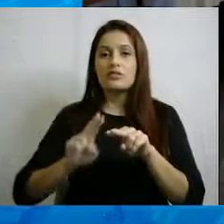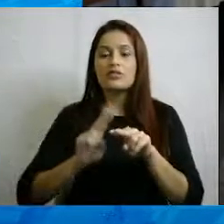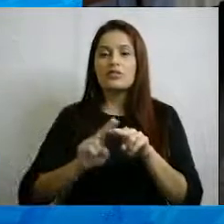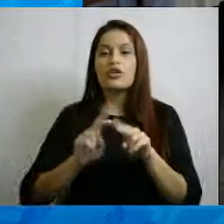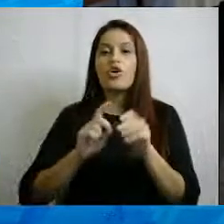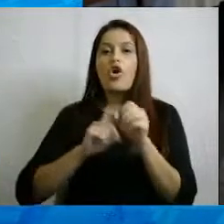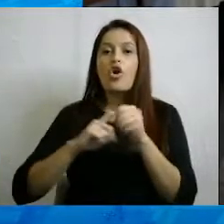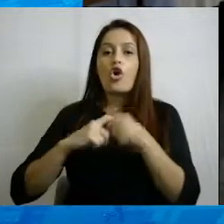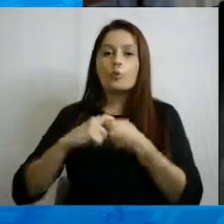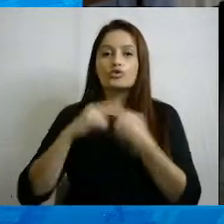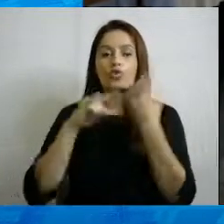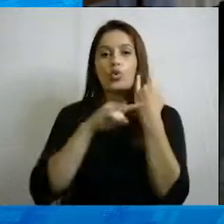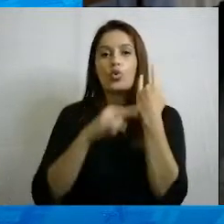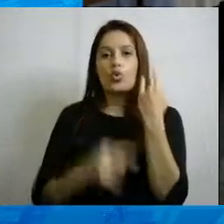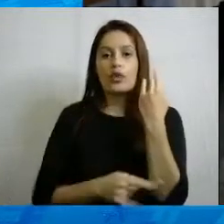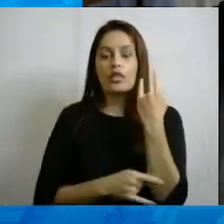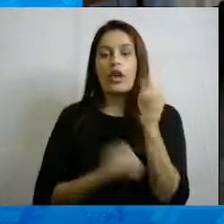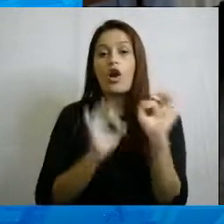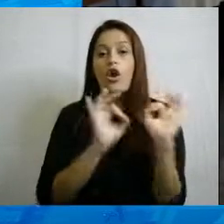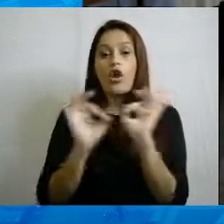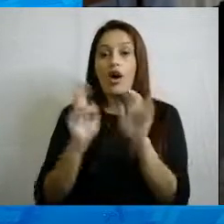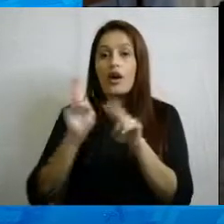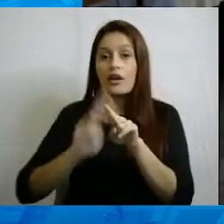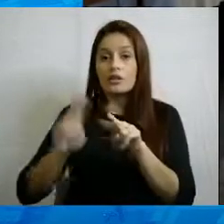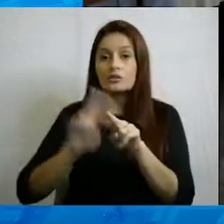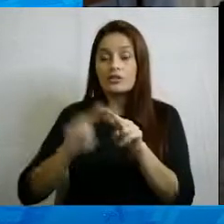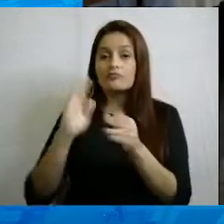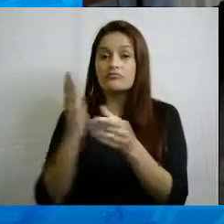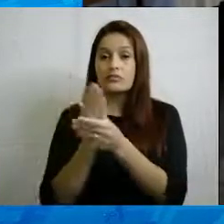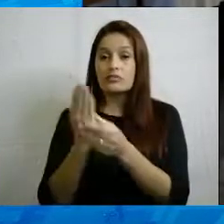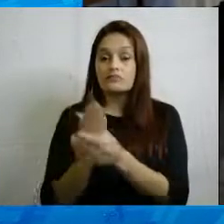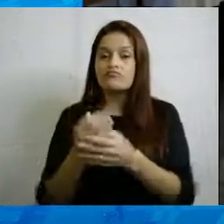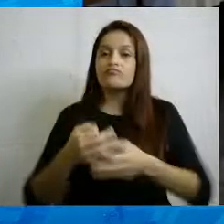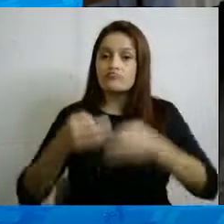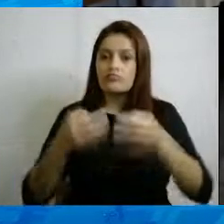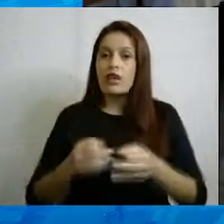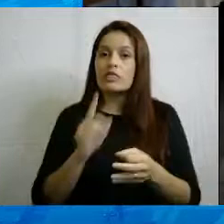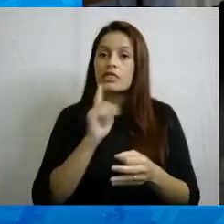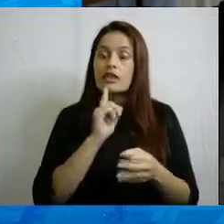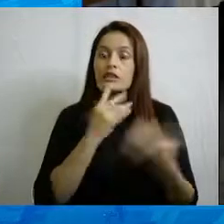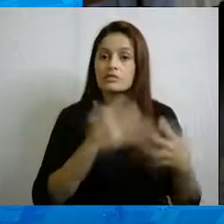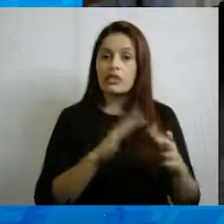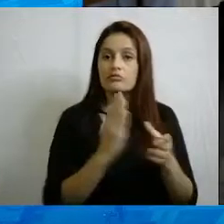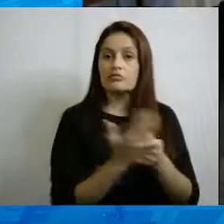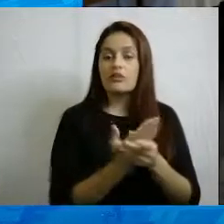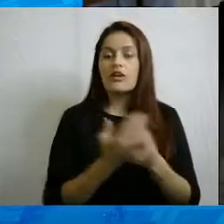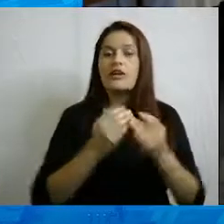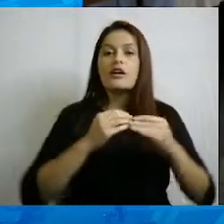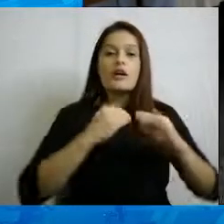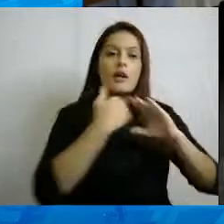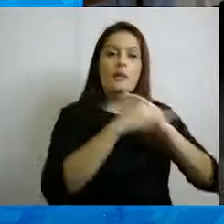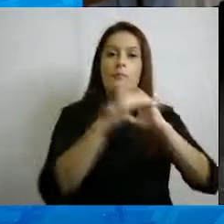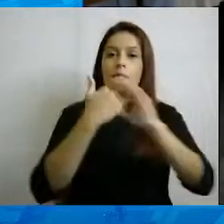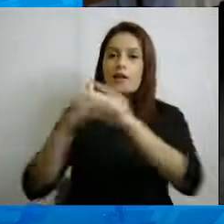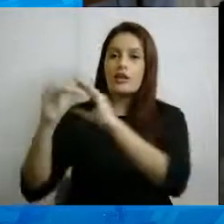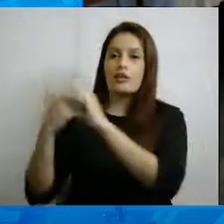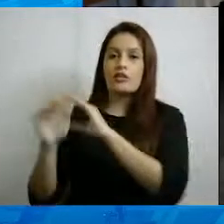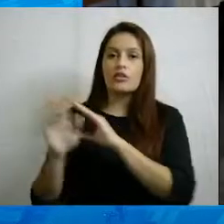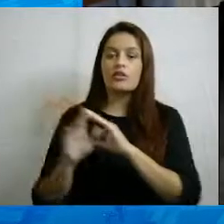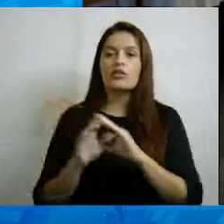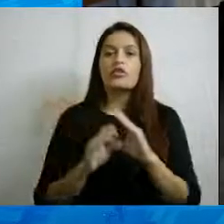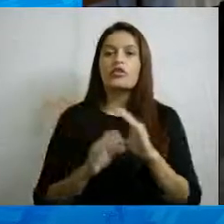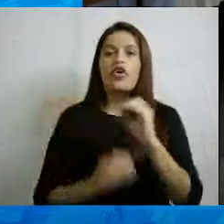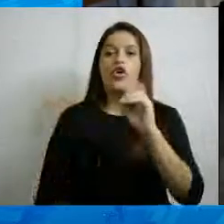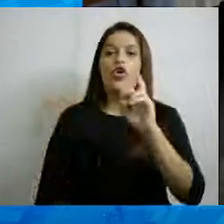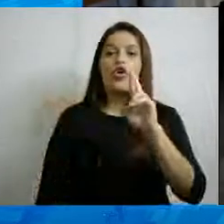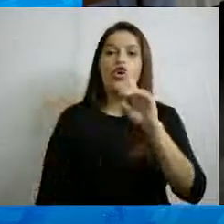una comisión jurídica o bien elaborar los antecedentes, consolidarlos porque están, enviarlo mediante ordinario puede